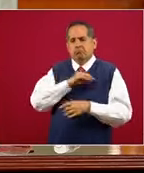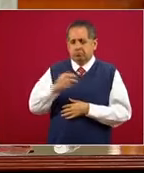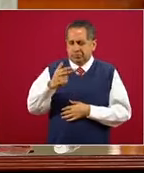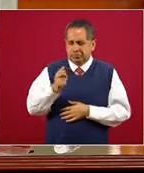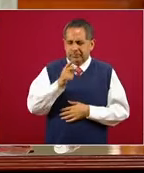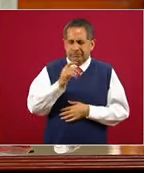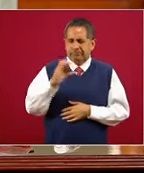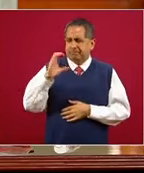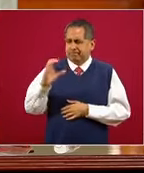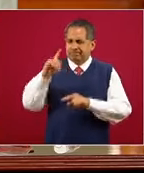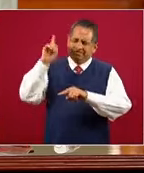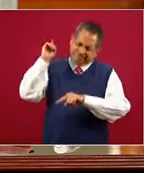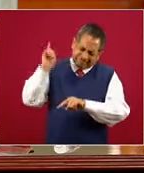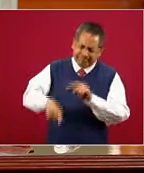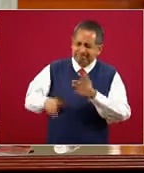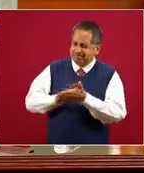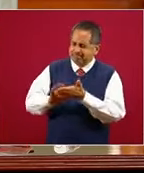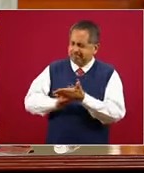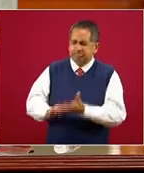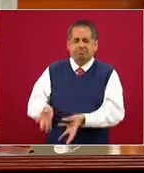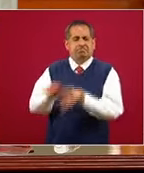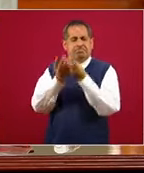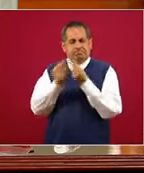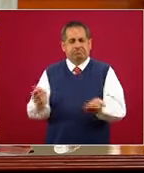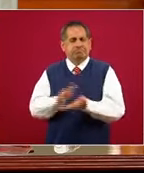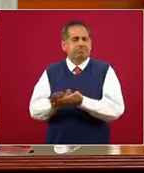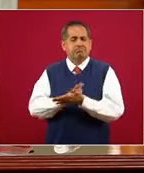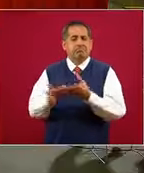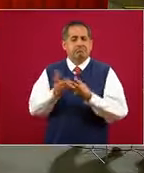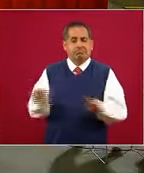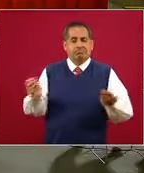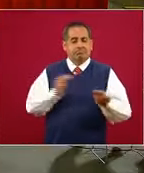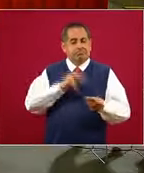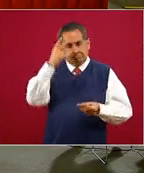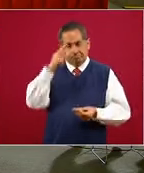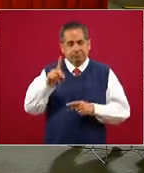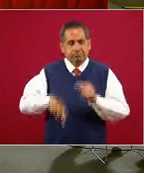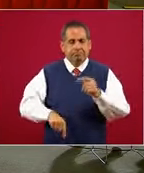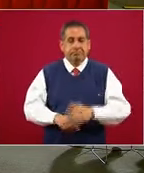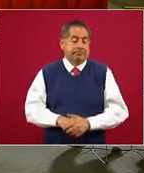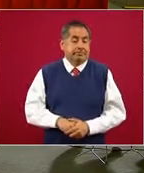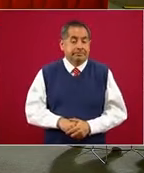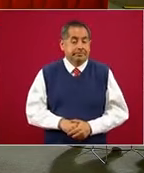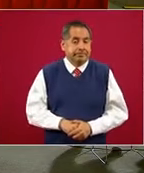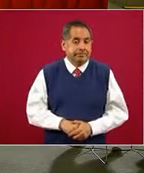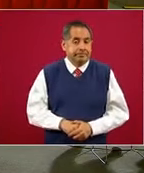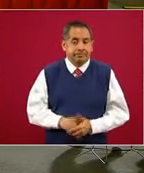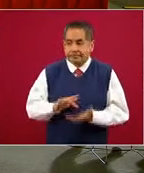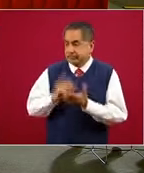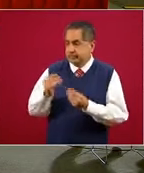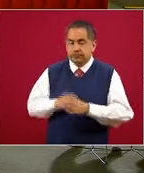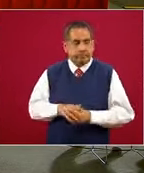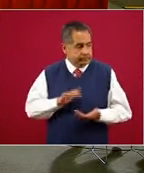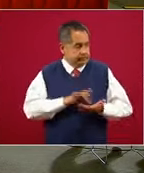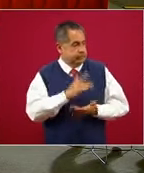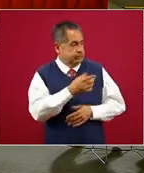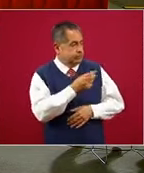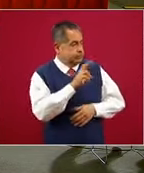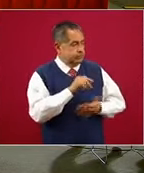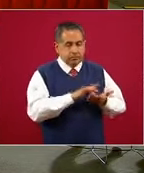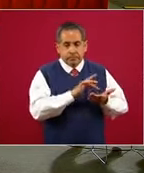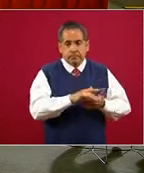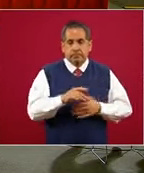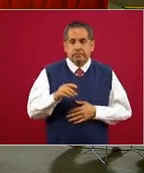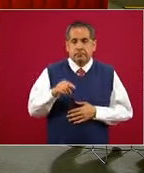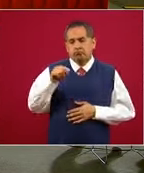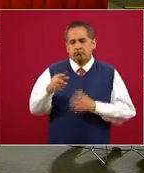la hepatitis C como un problema de salud pública en México. Muchas gracias. Muchas gracias, doctora Alexe de la Torre, por esta